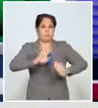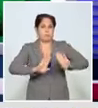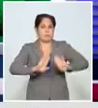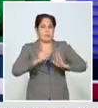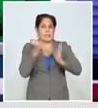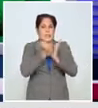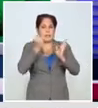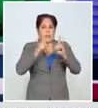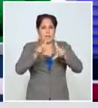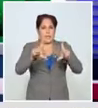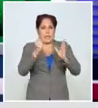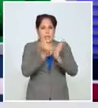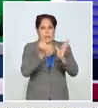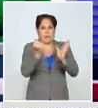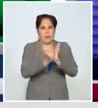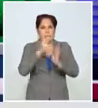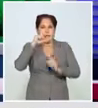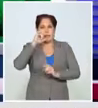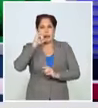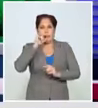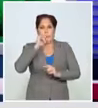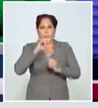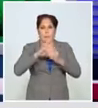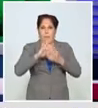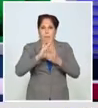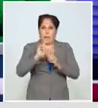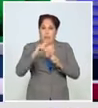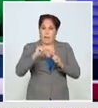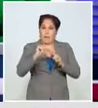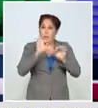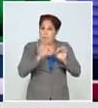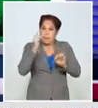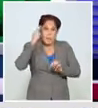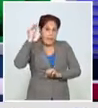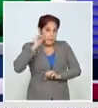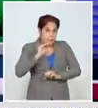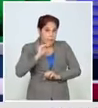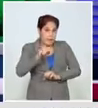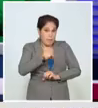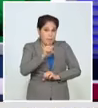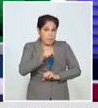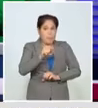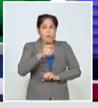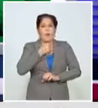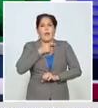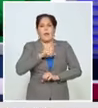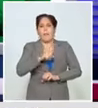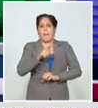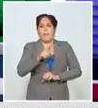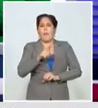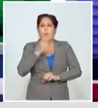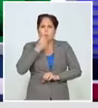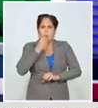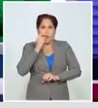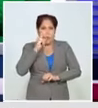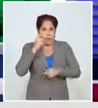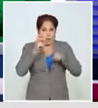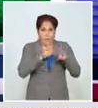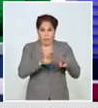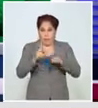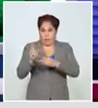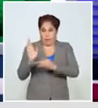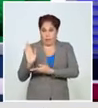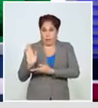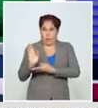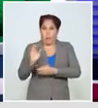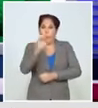certificadas por el SECME. Pero indiscutiblemente, además se pudo apreciar la